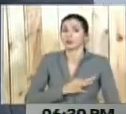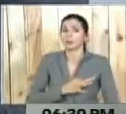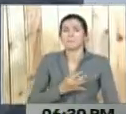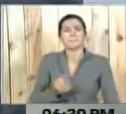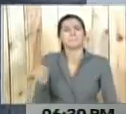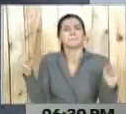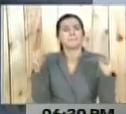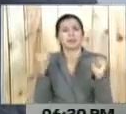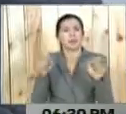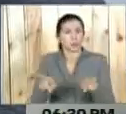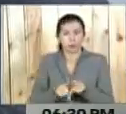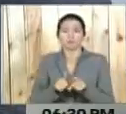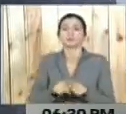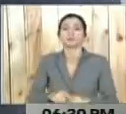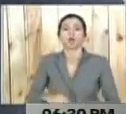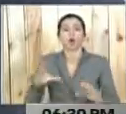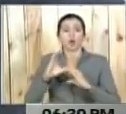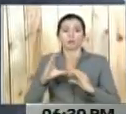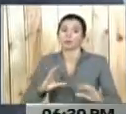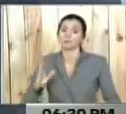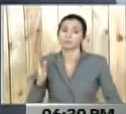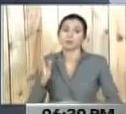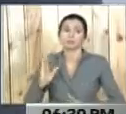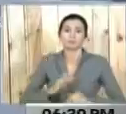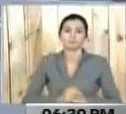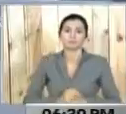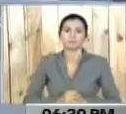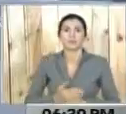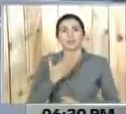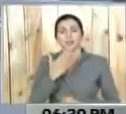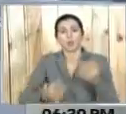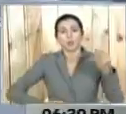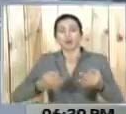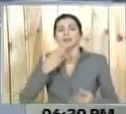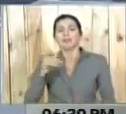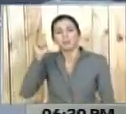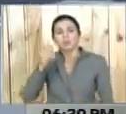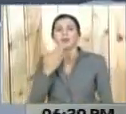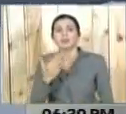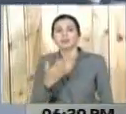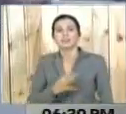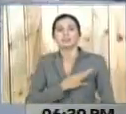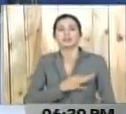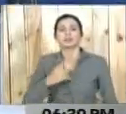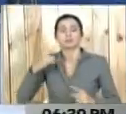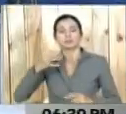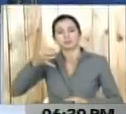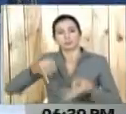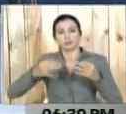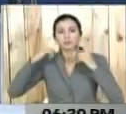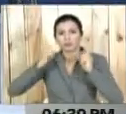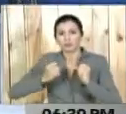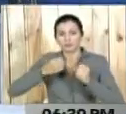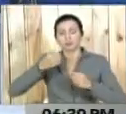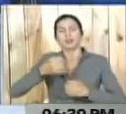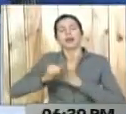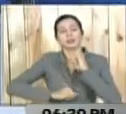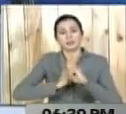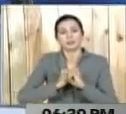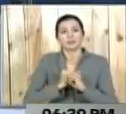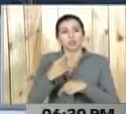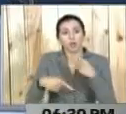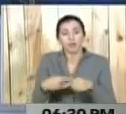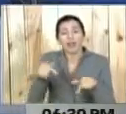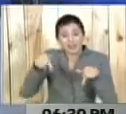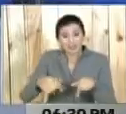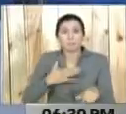que creo que Conatel actuó. Muchas gracias, abogado. Muchas gracias, diputado. Muchas gracias, señor internacionalista. Yo les recuerdo, mi misión aquí todos los días es